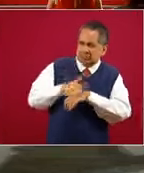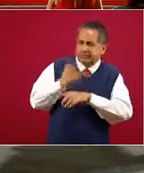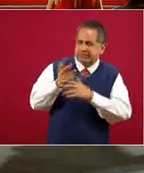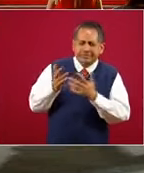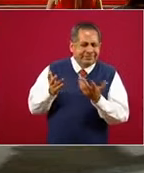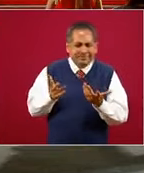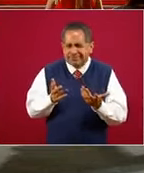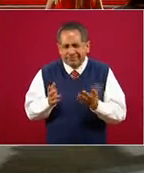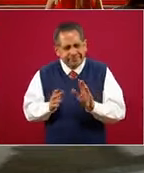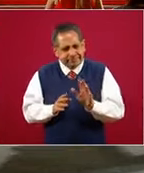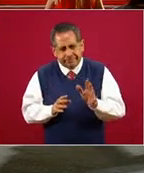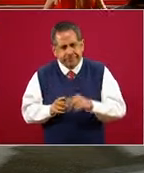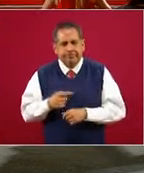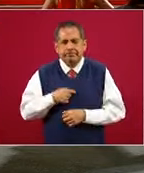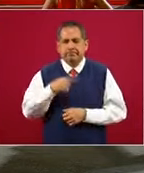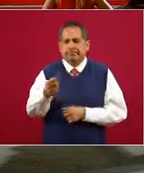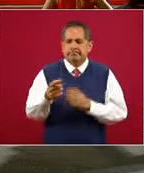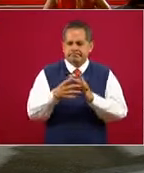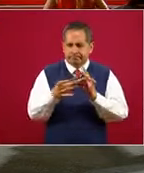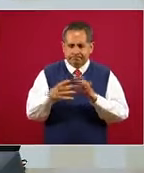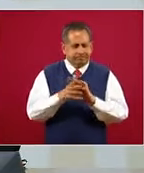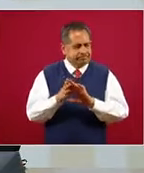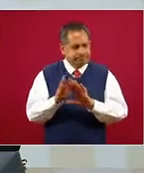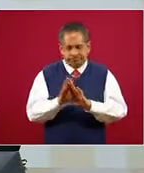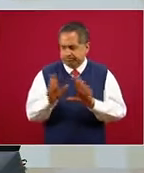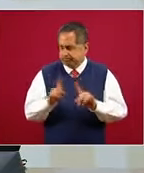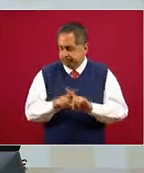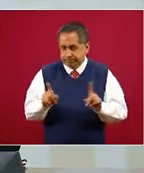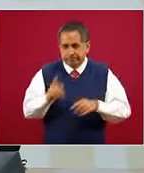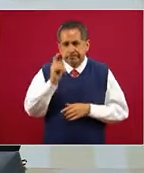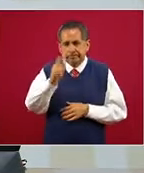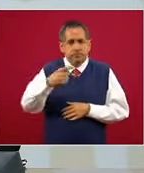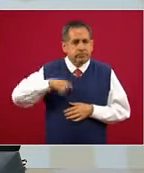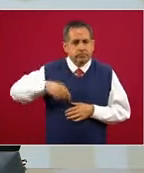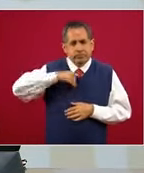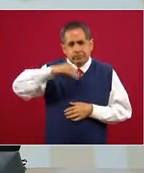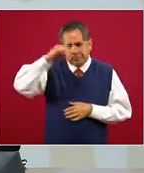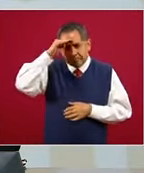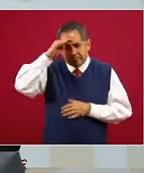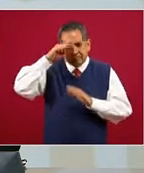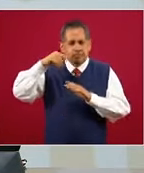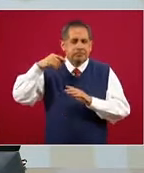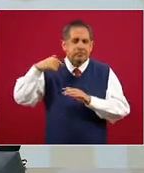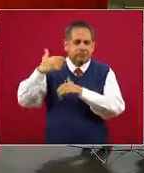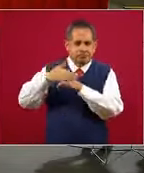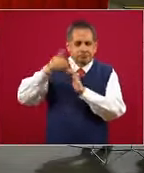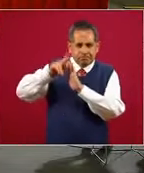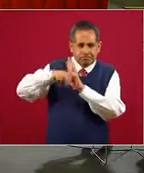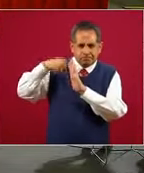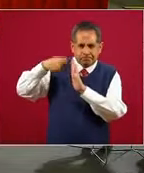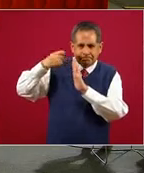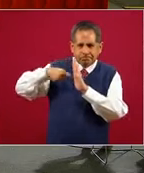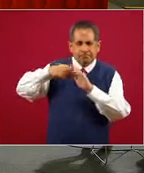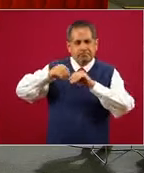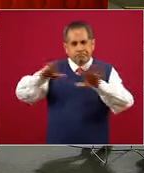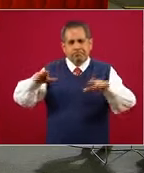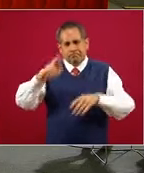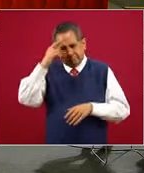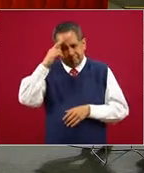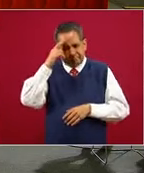cubrebocas. Volvemos a explicar, no es el caso. Yo creo que estamos pensando en hacer un video como el que hicimos de la epidemia